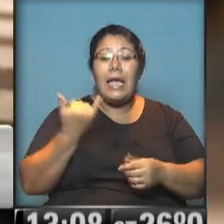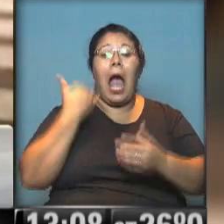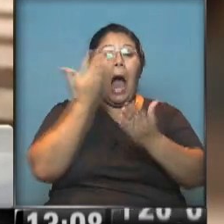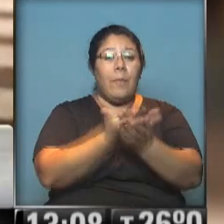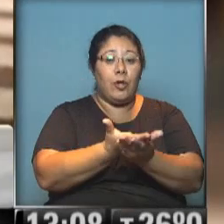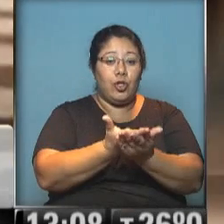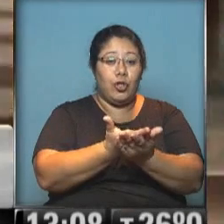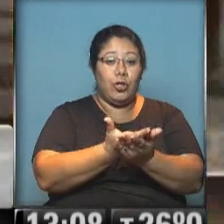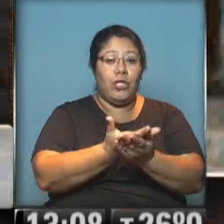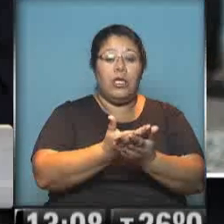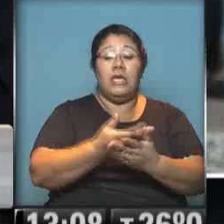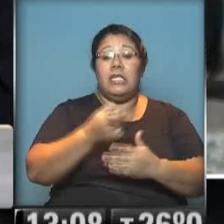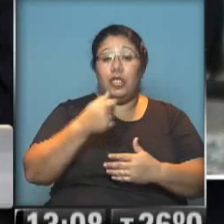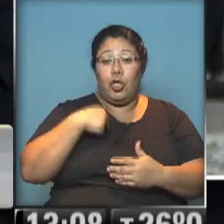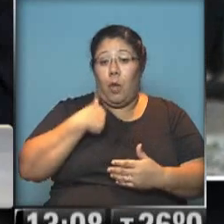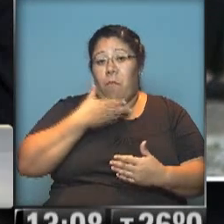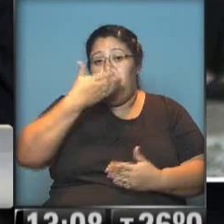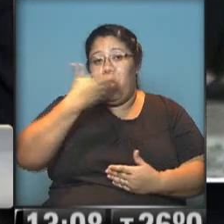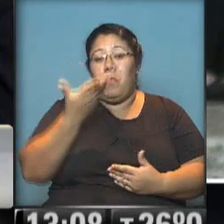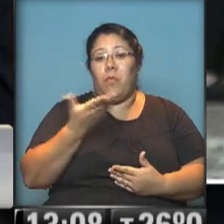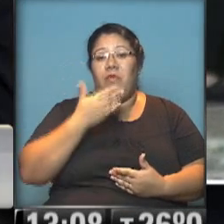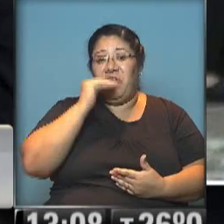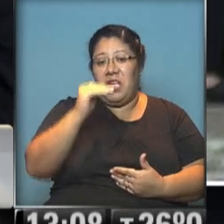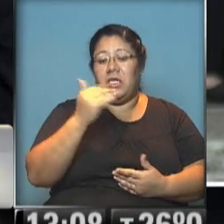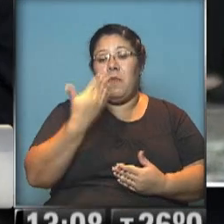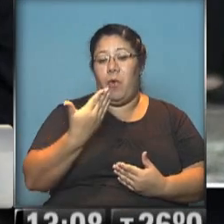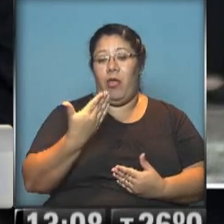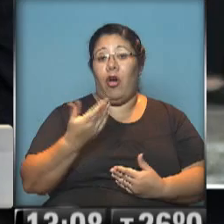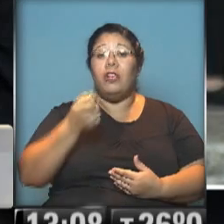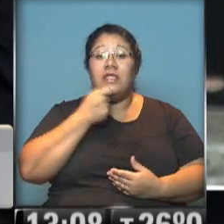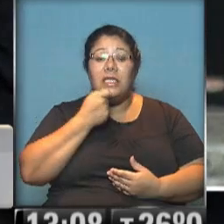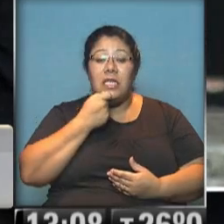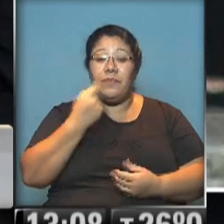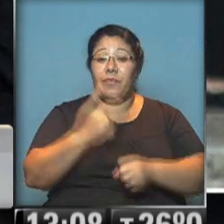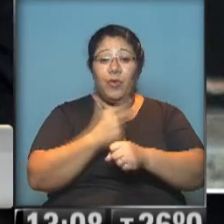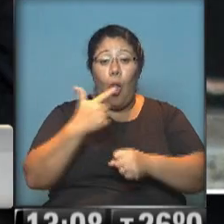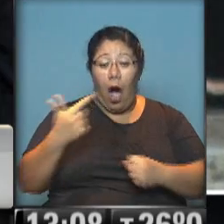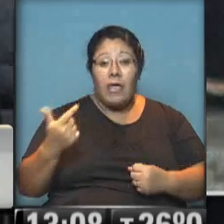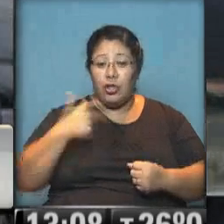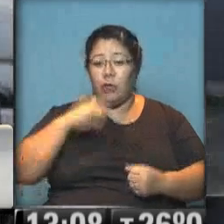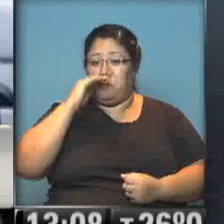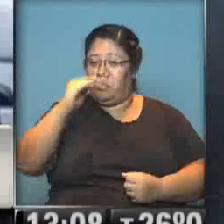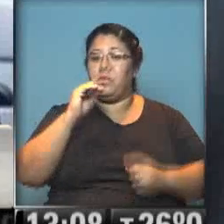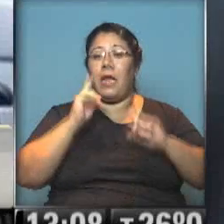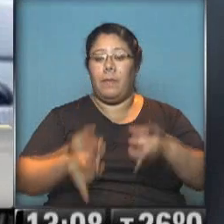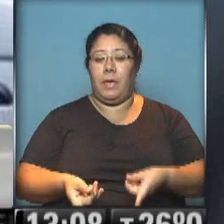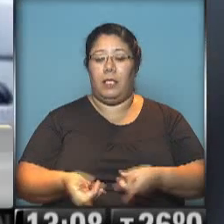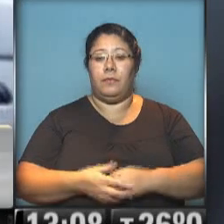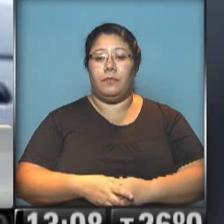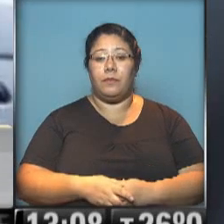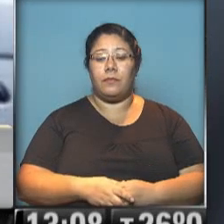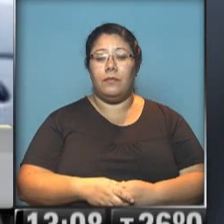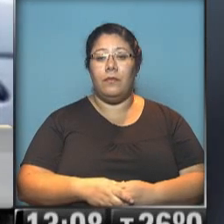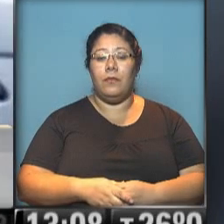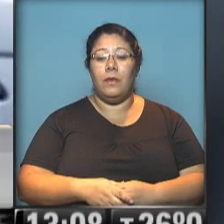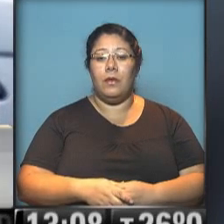yo tengo que decir lo dije no tengo ningún tipo de problema en mi estilo romina algo hablado conmigo si se sabe cómo la gente que trabaja